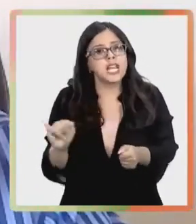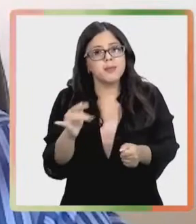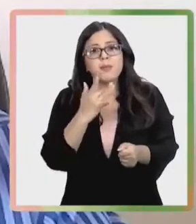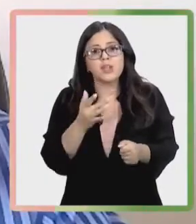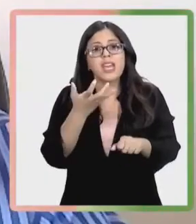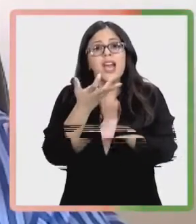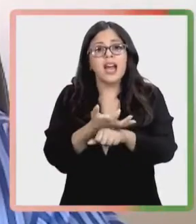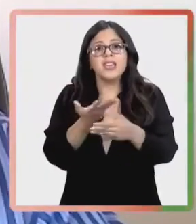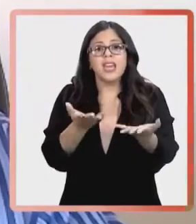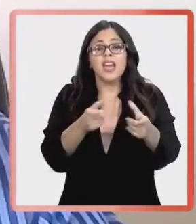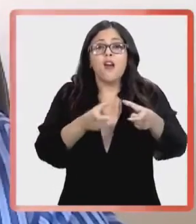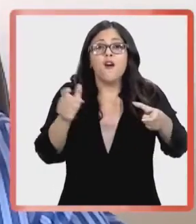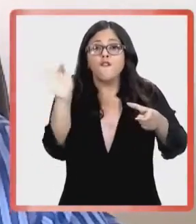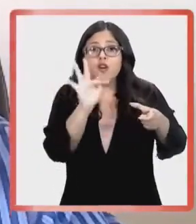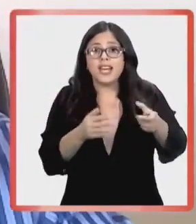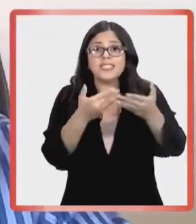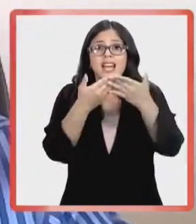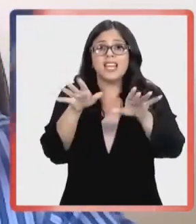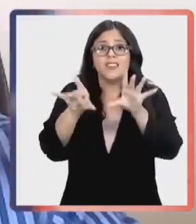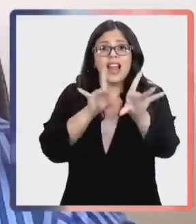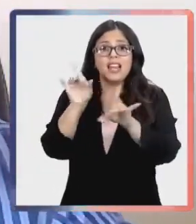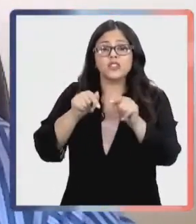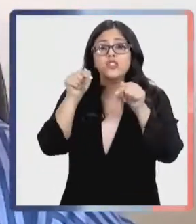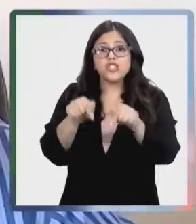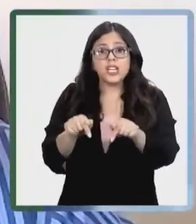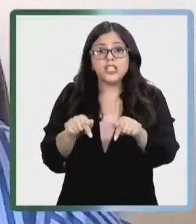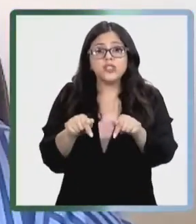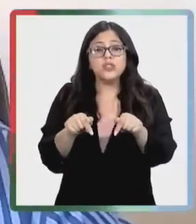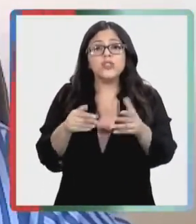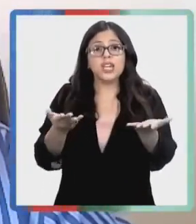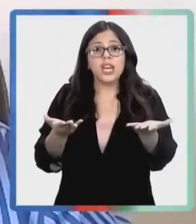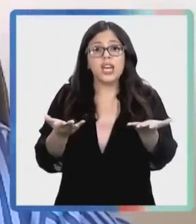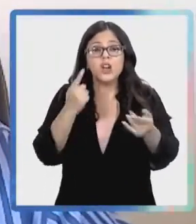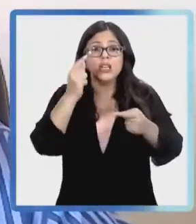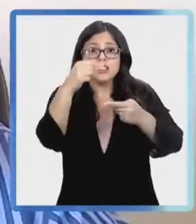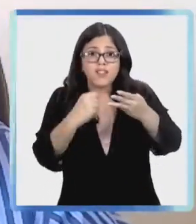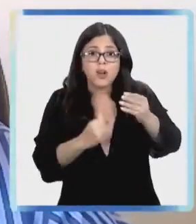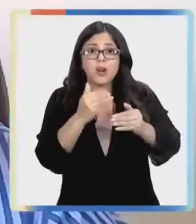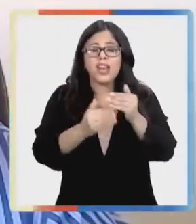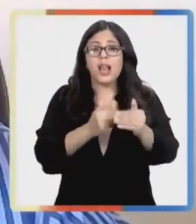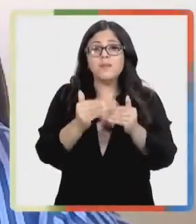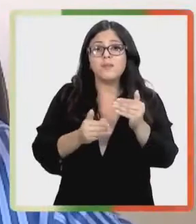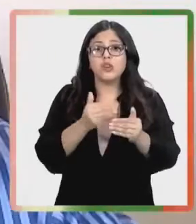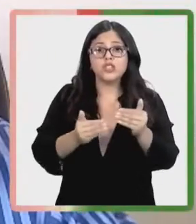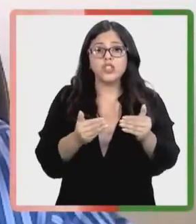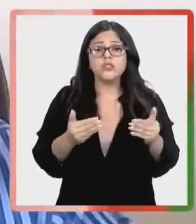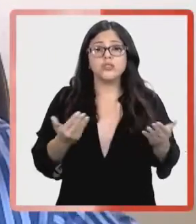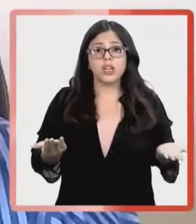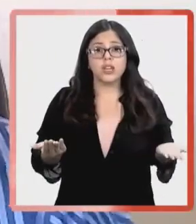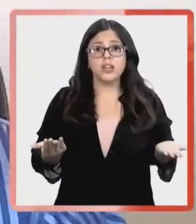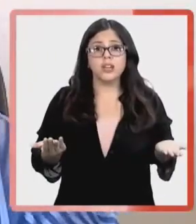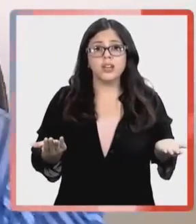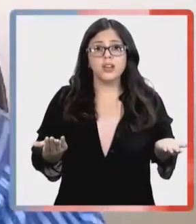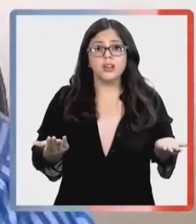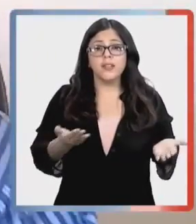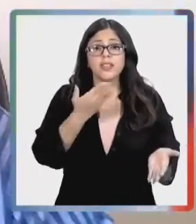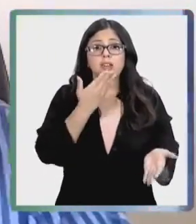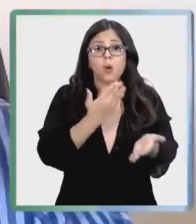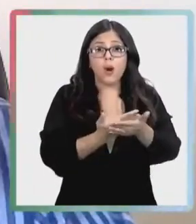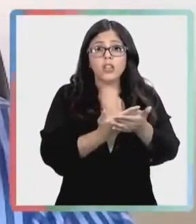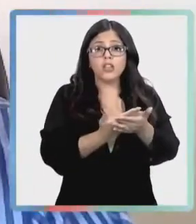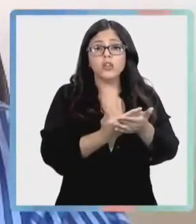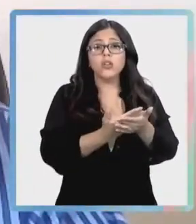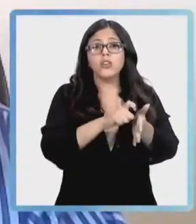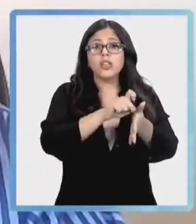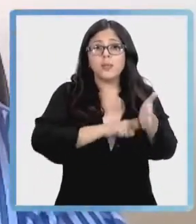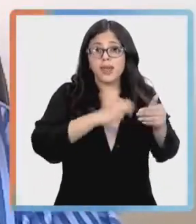el FONASA libre elección también. Entonces, todo eso es lo que se va a ecualizar dentro del proceso de implementación ahora a contar del mes de